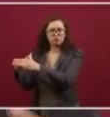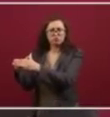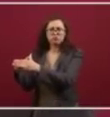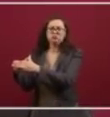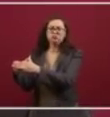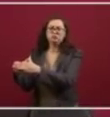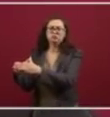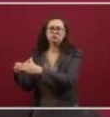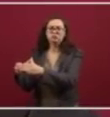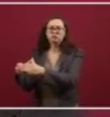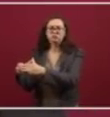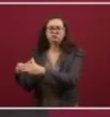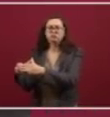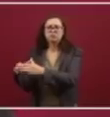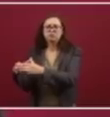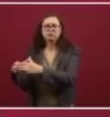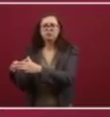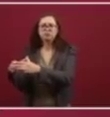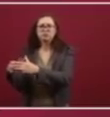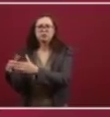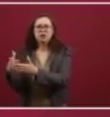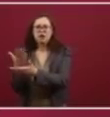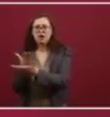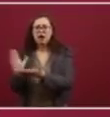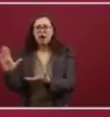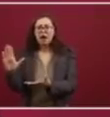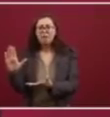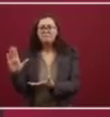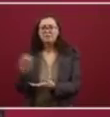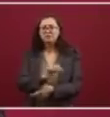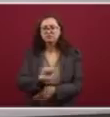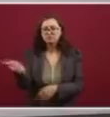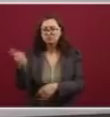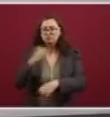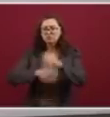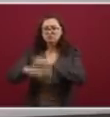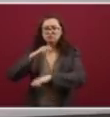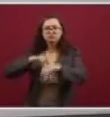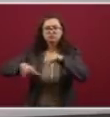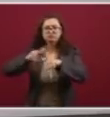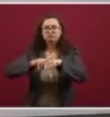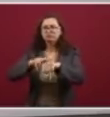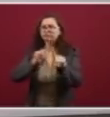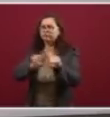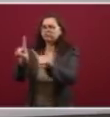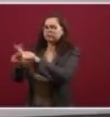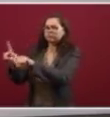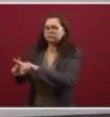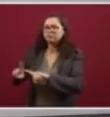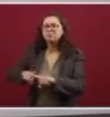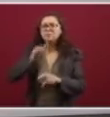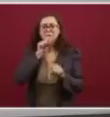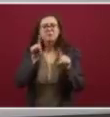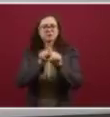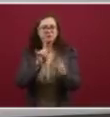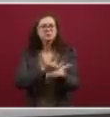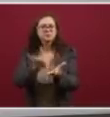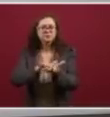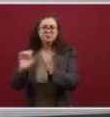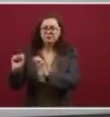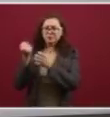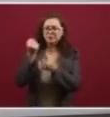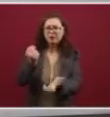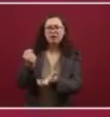más todas las organizaciones empresariales del país. Entonces, sí hay una muy buena relación,